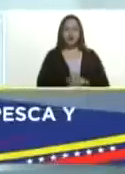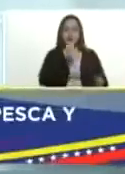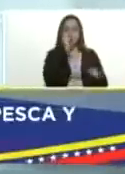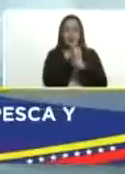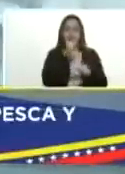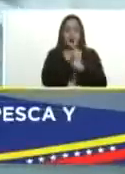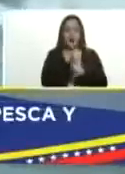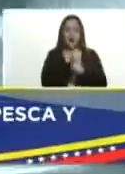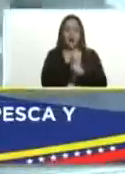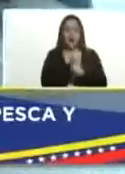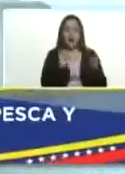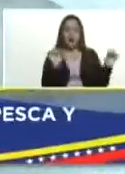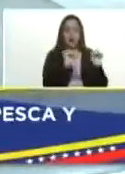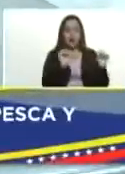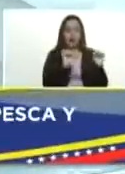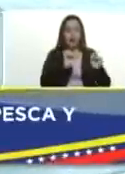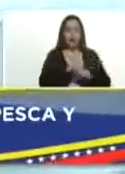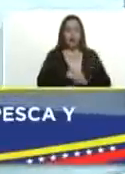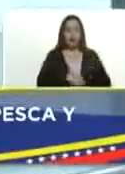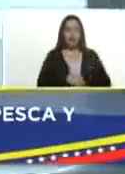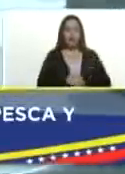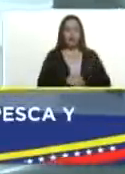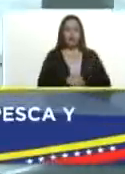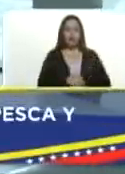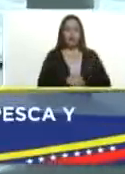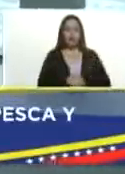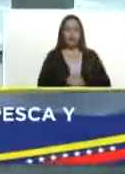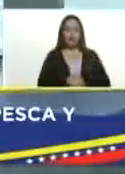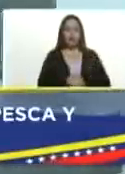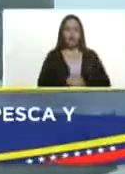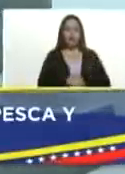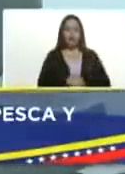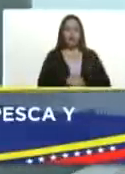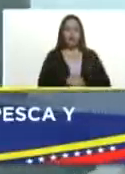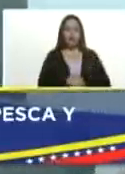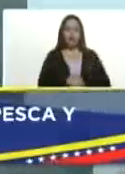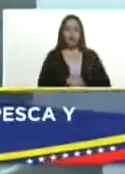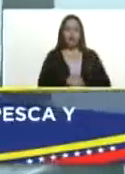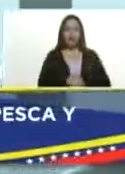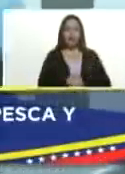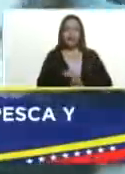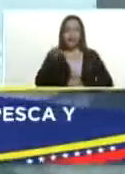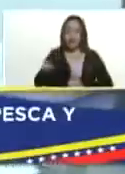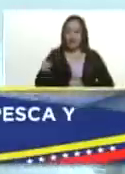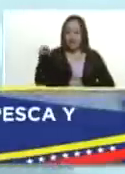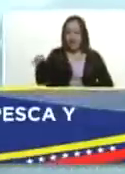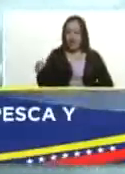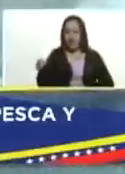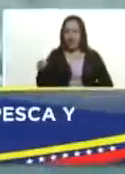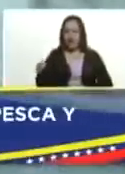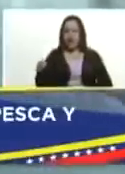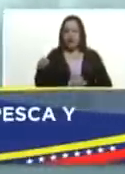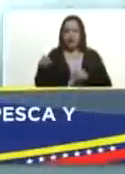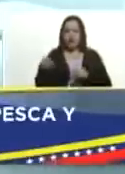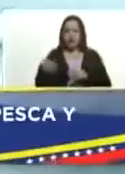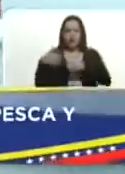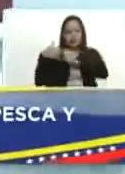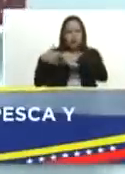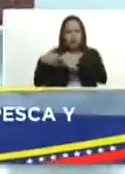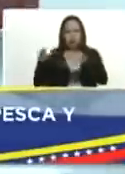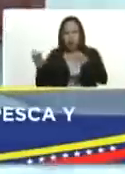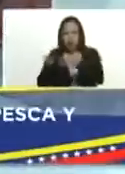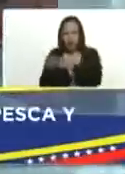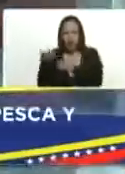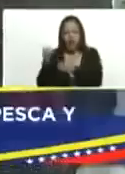trabajo amigo, al frío. Presidente, estas son las últimas máquinas que adquirimos con la última tecnología de empaque, que se conserva mejor